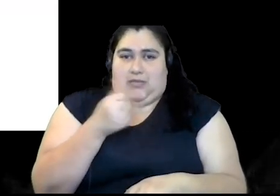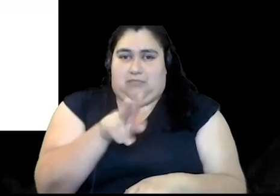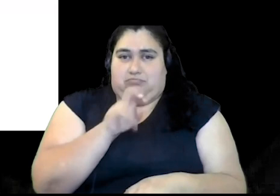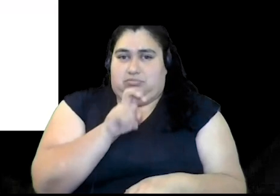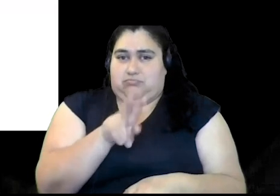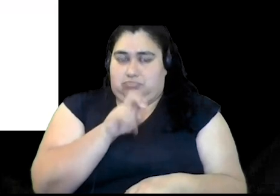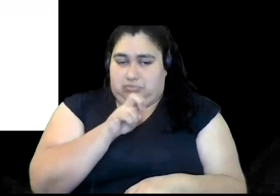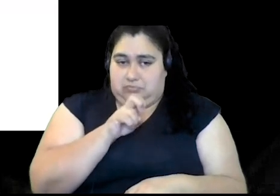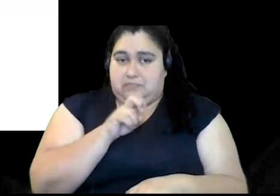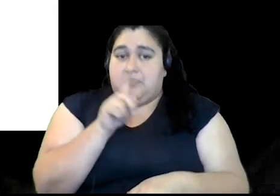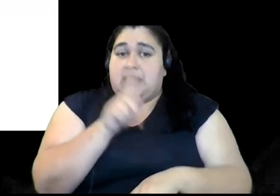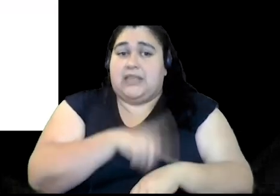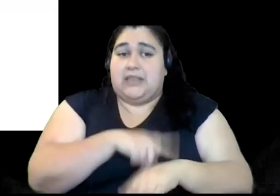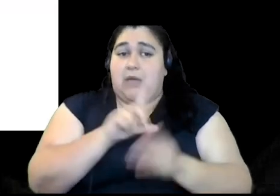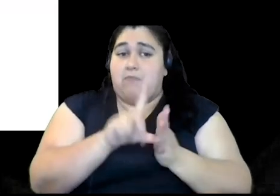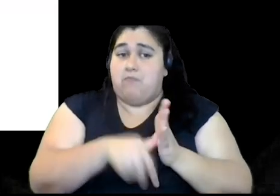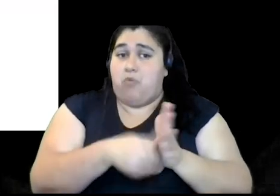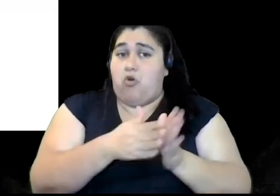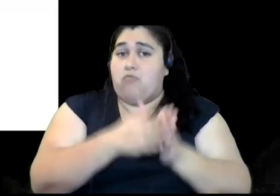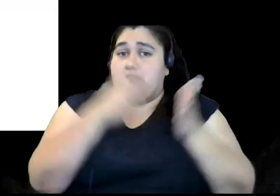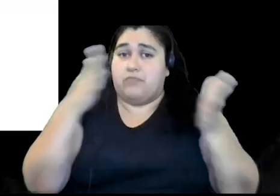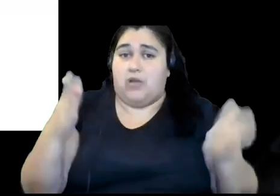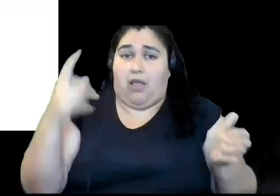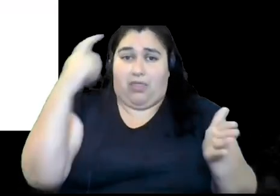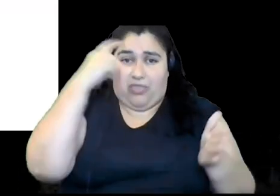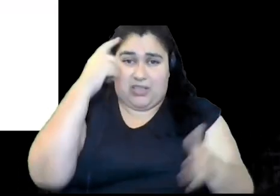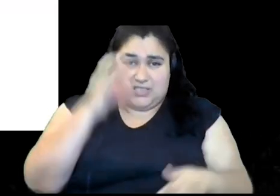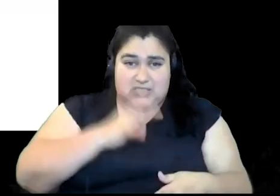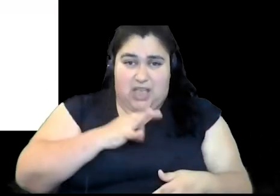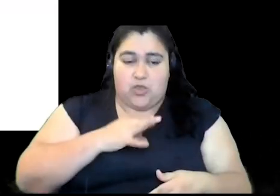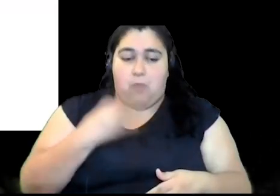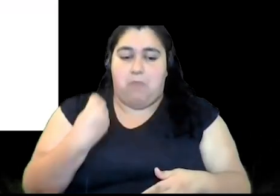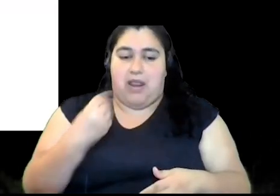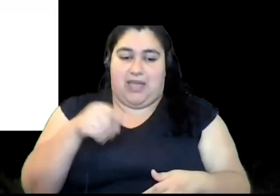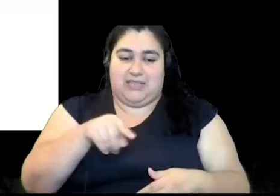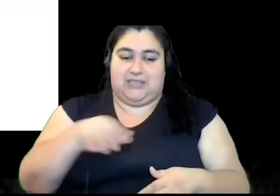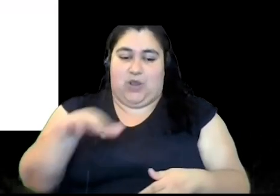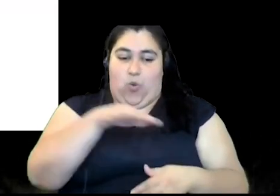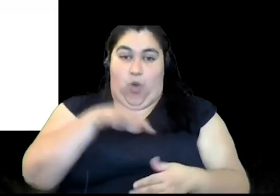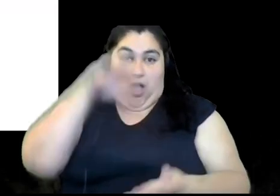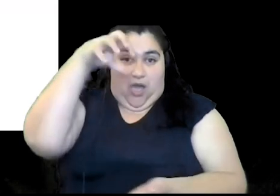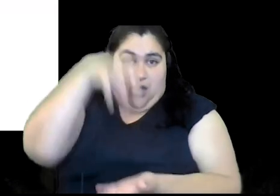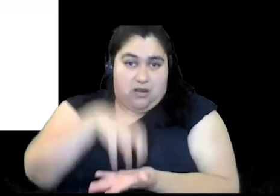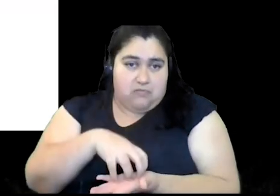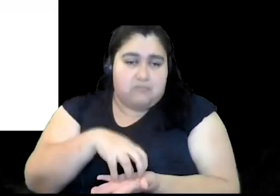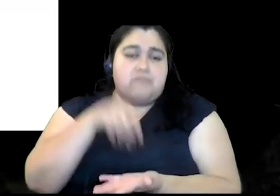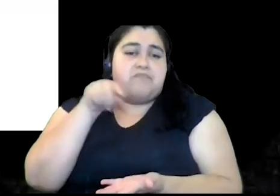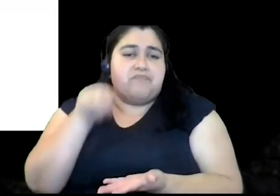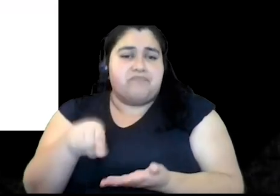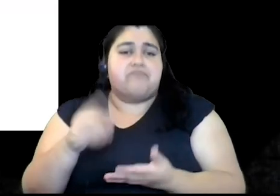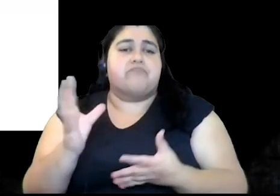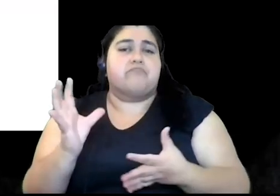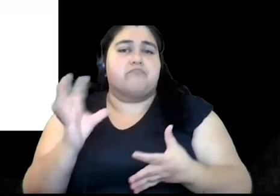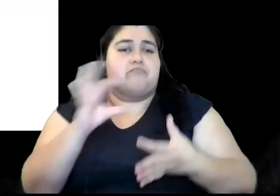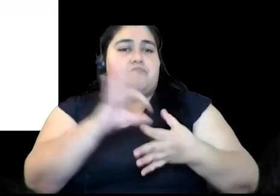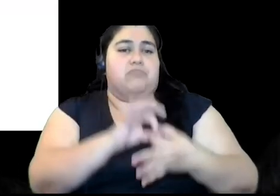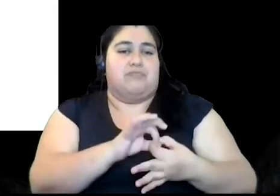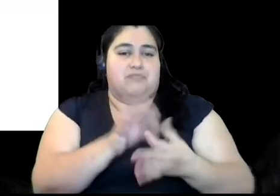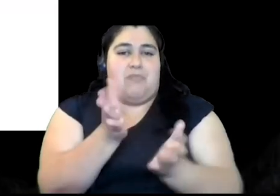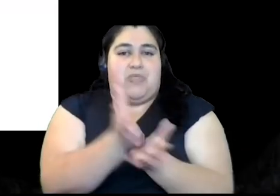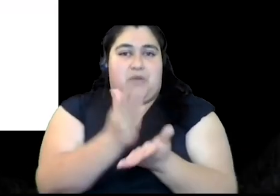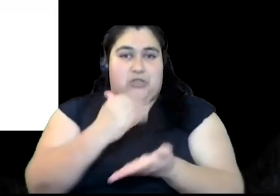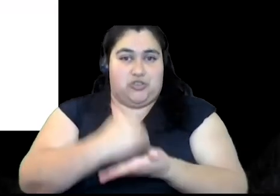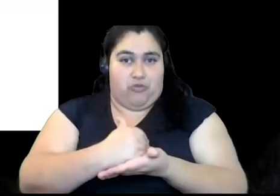oponerse hasta un plazo de 10 años a que ese establecimiento entre en la